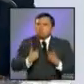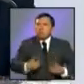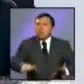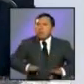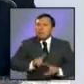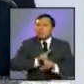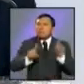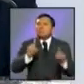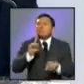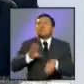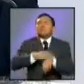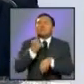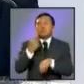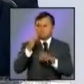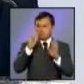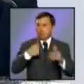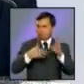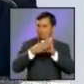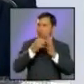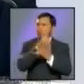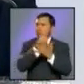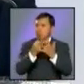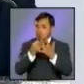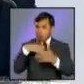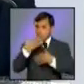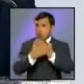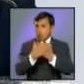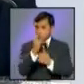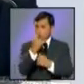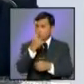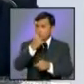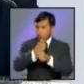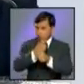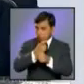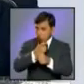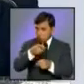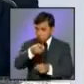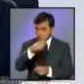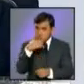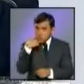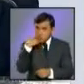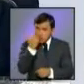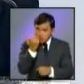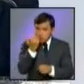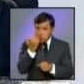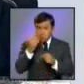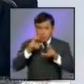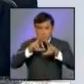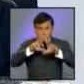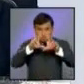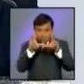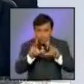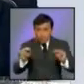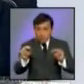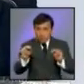dijo hijos de la chingada Qué poca Pues claro pues es indignante lo que